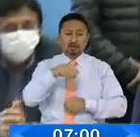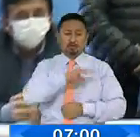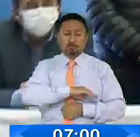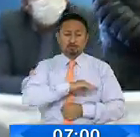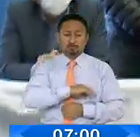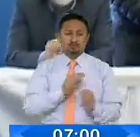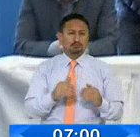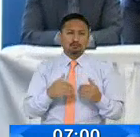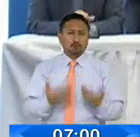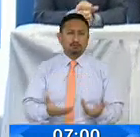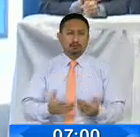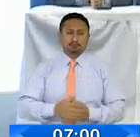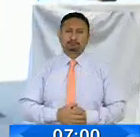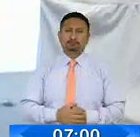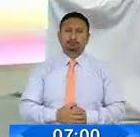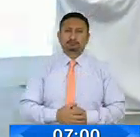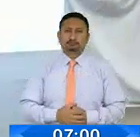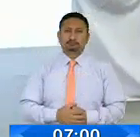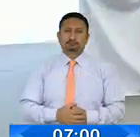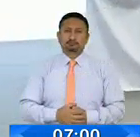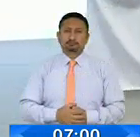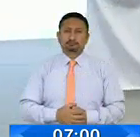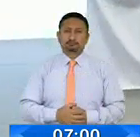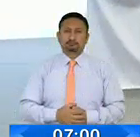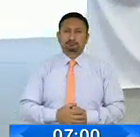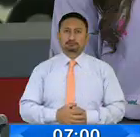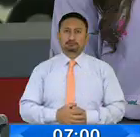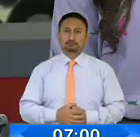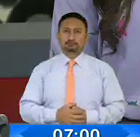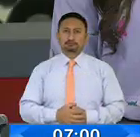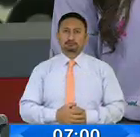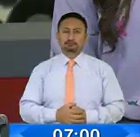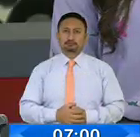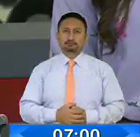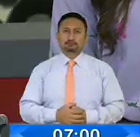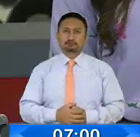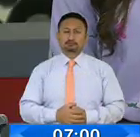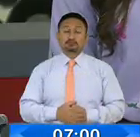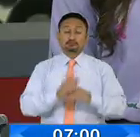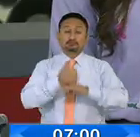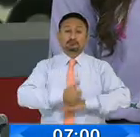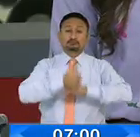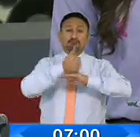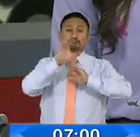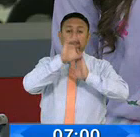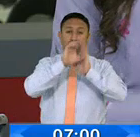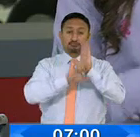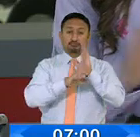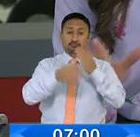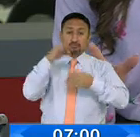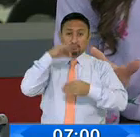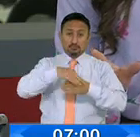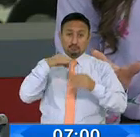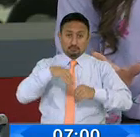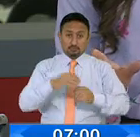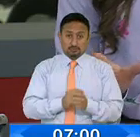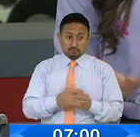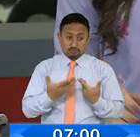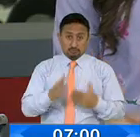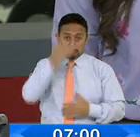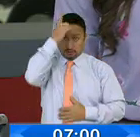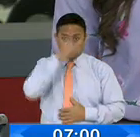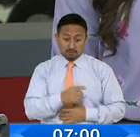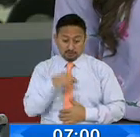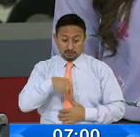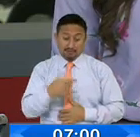municipios hoy se encuentran. Informó Javier Rosero. Y en el Tribunal Contencioso Electoral todavía no se tomó una decisión